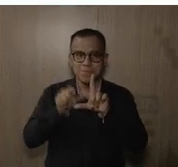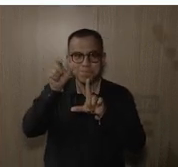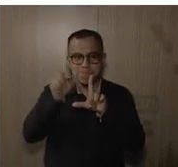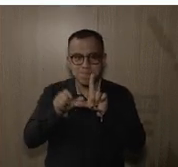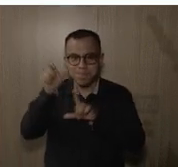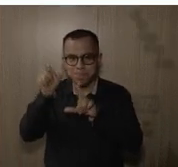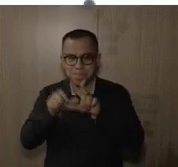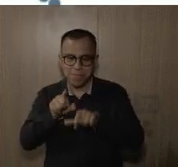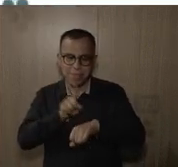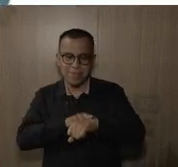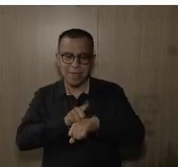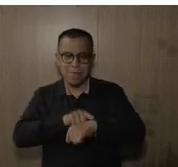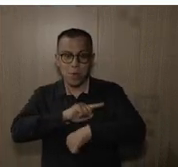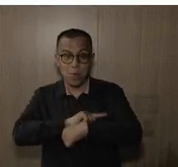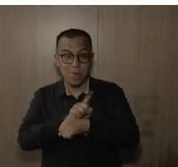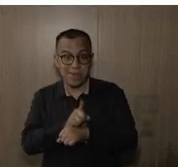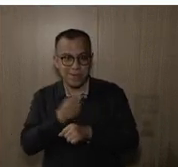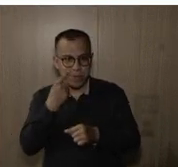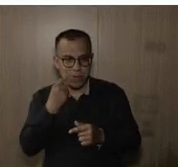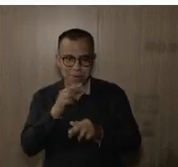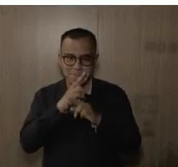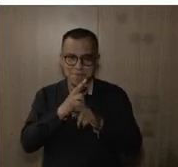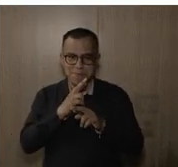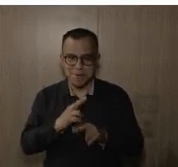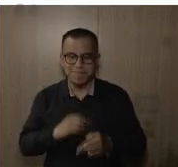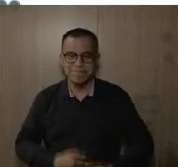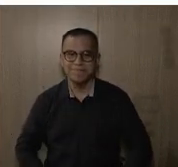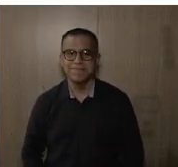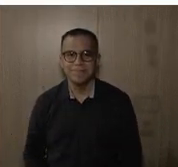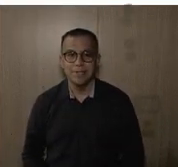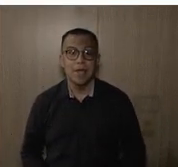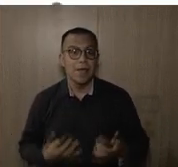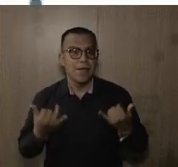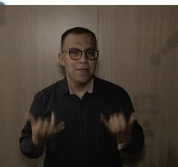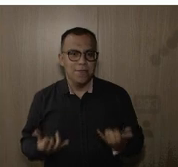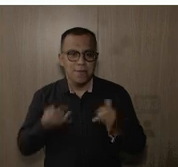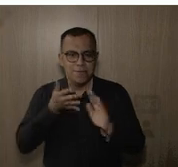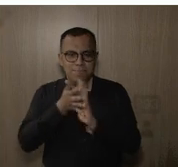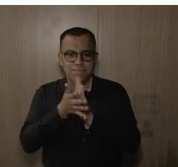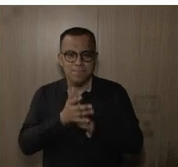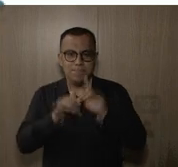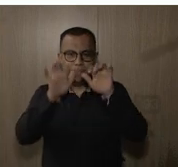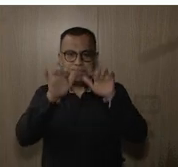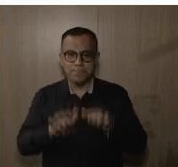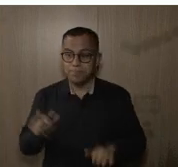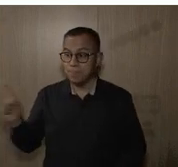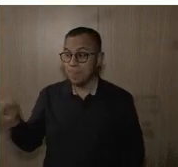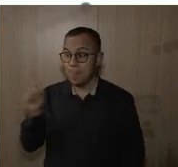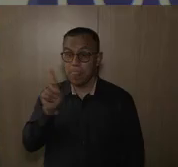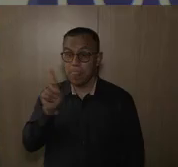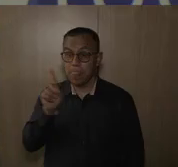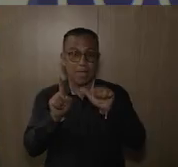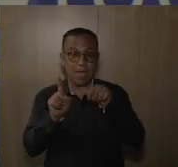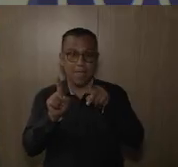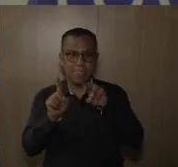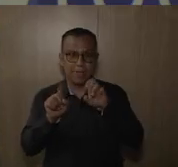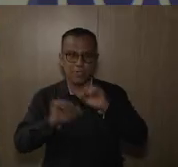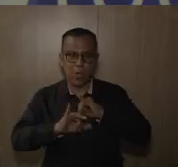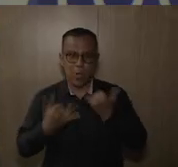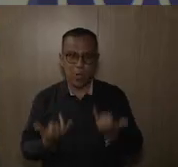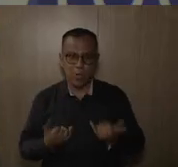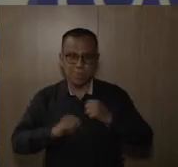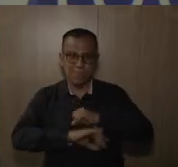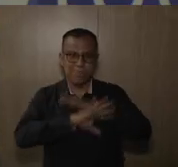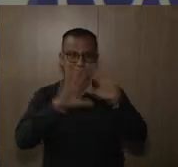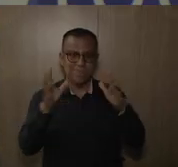dar un tiempo y ya vendremos con las respuestas. Ahora vamos con el informe de Andrés Pulido, que realizó en horas de la mañana desde